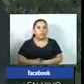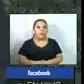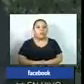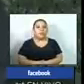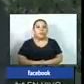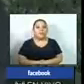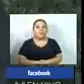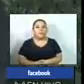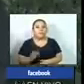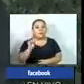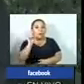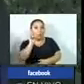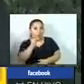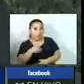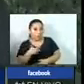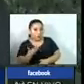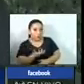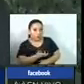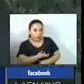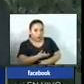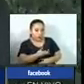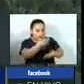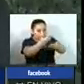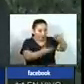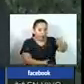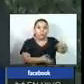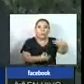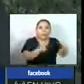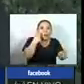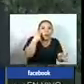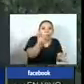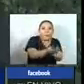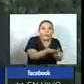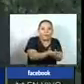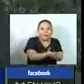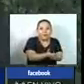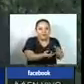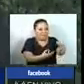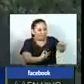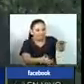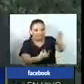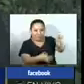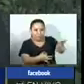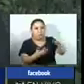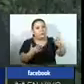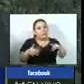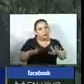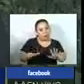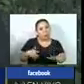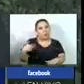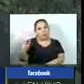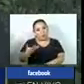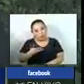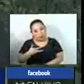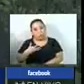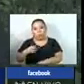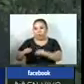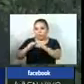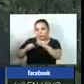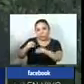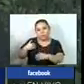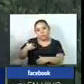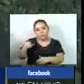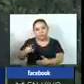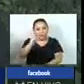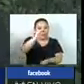reserva estratégica no hemos recibido ninguna documentación hemos hecho comunicaciones en el caso de los